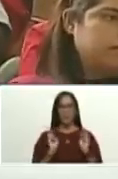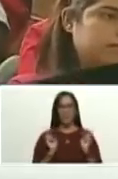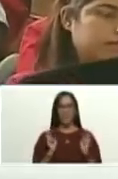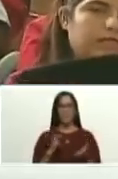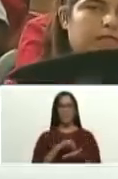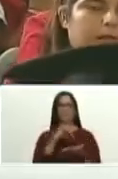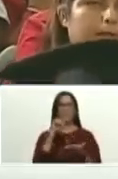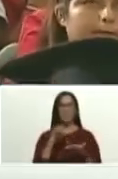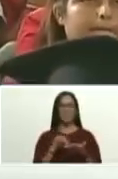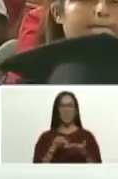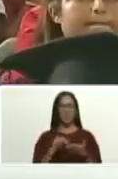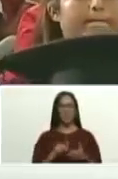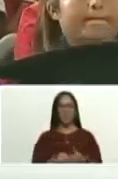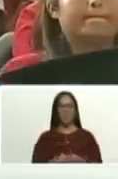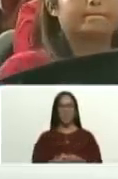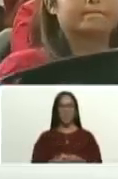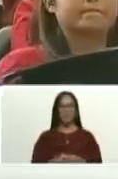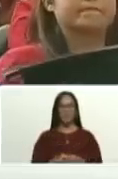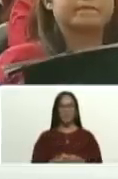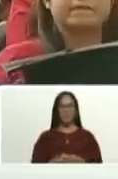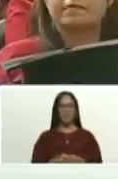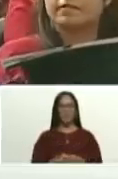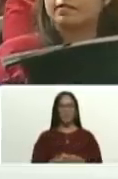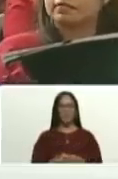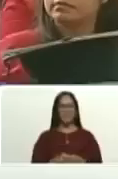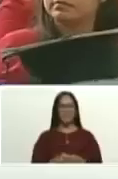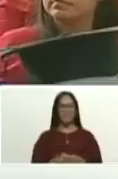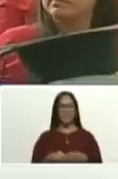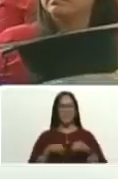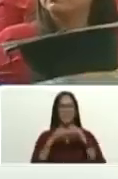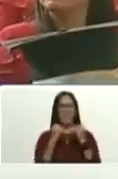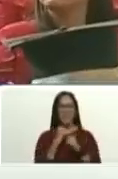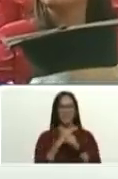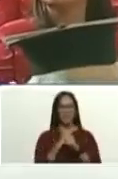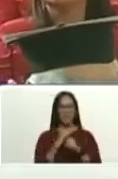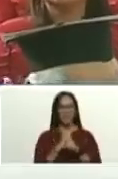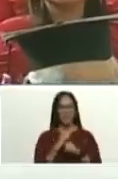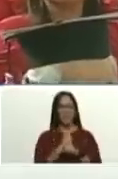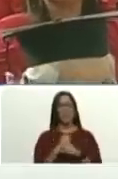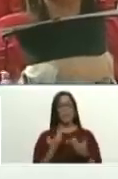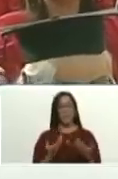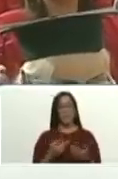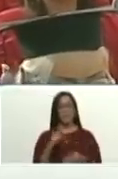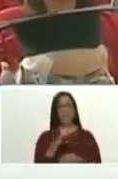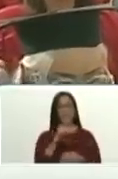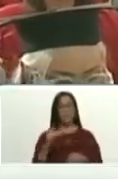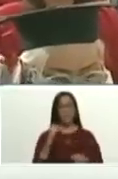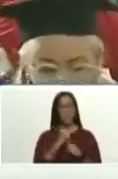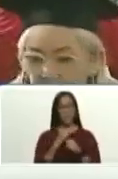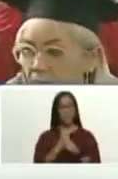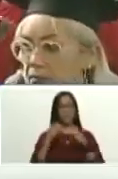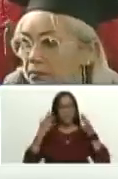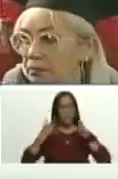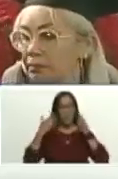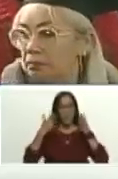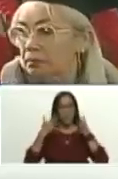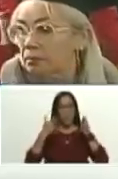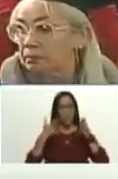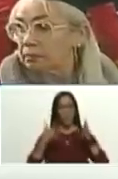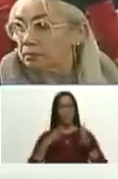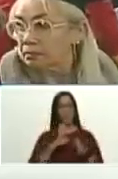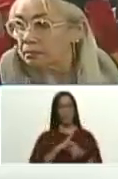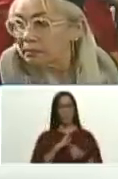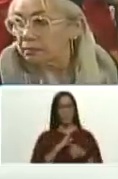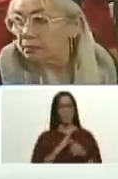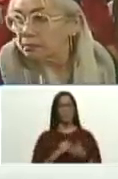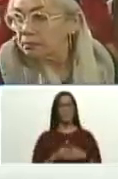nacional de autoformación de la clase obrera, para que los trabajadores se formen, se autoformen,